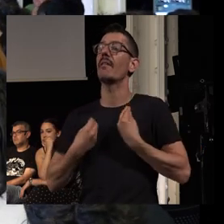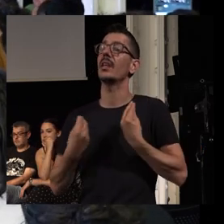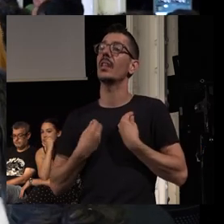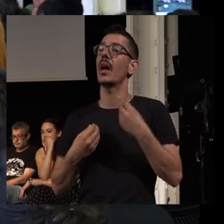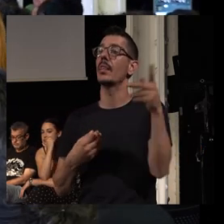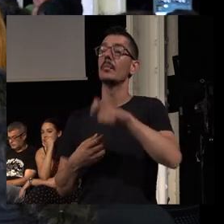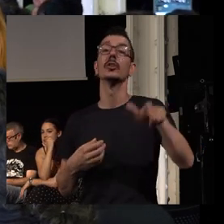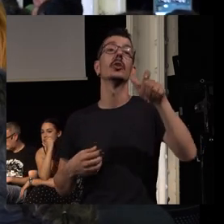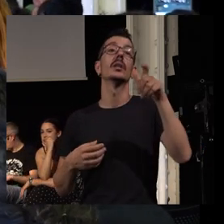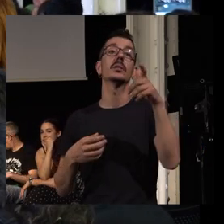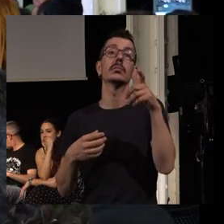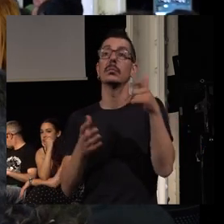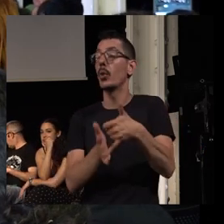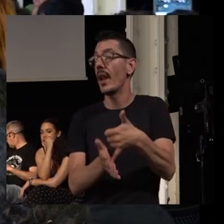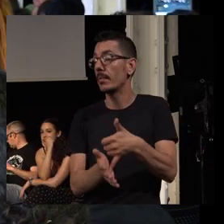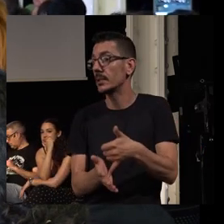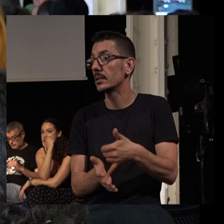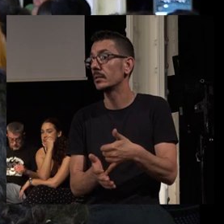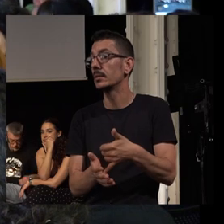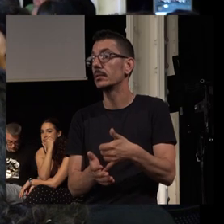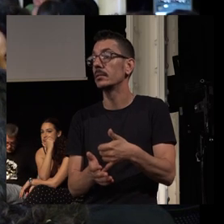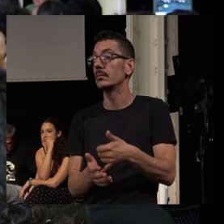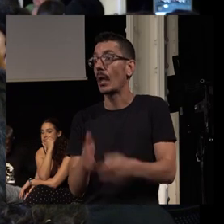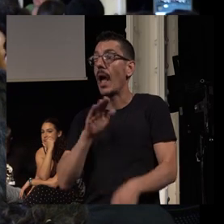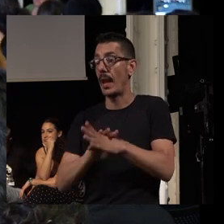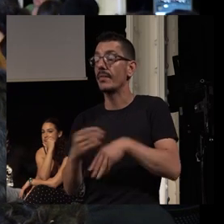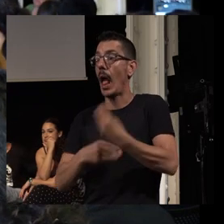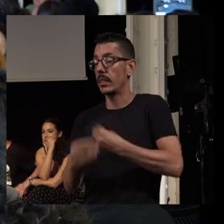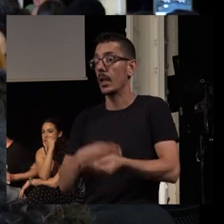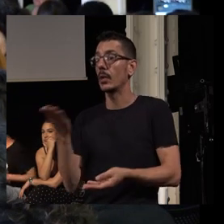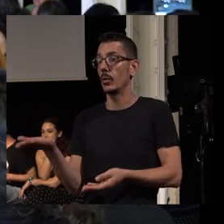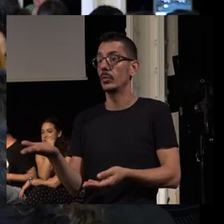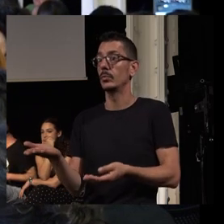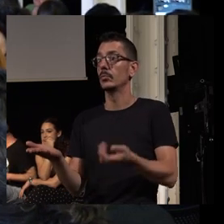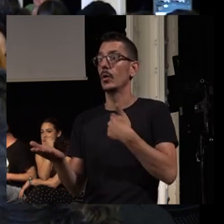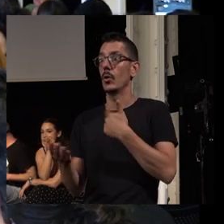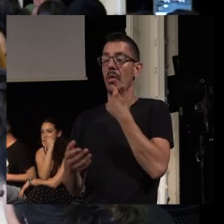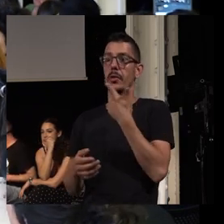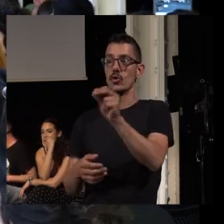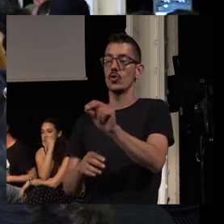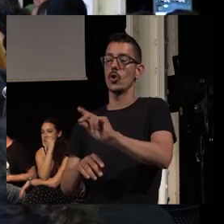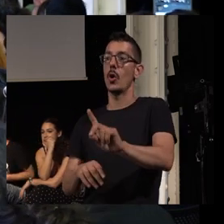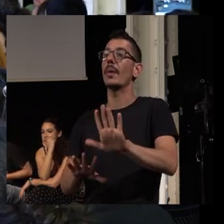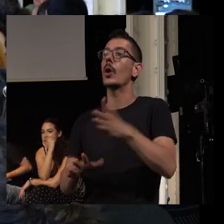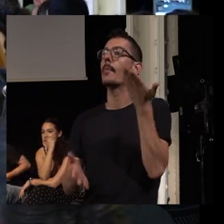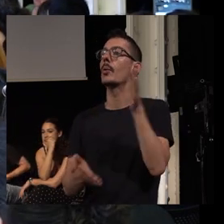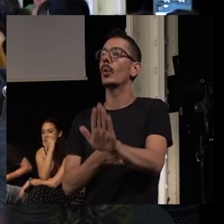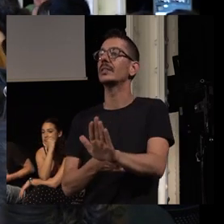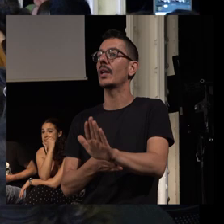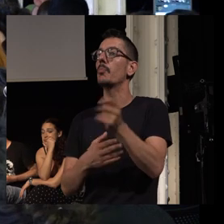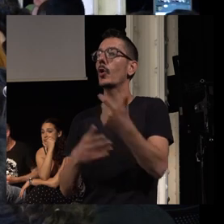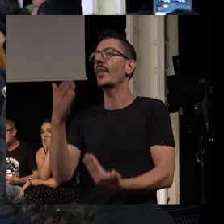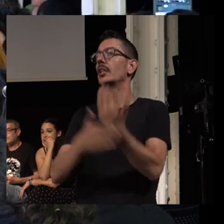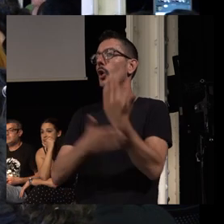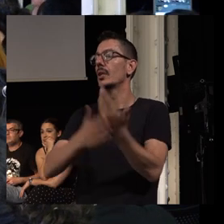las personas que están vulnerabilizadas, lo hagan, ¿no? Para mí no es condenable, pero creo que la propuesta también de las